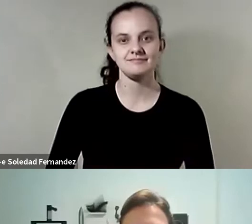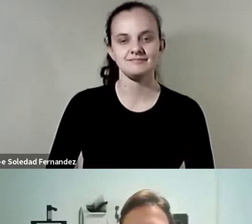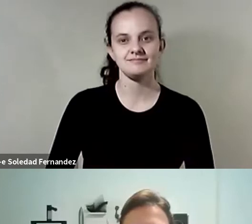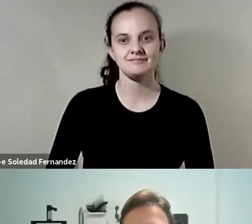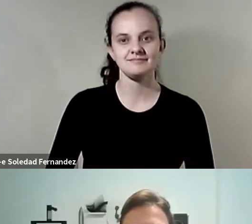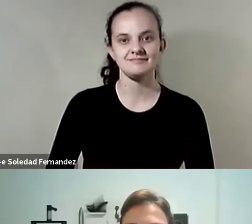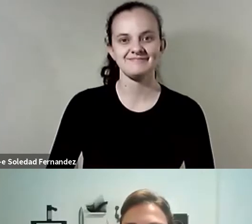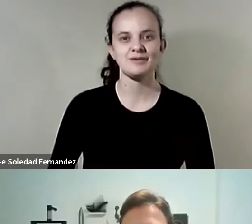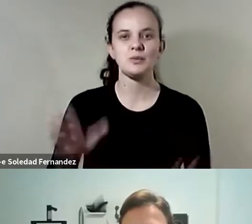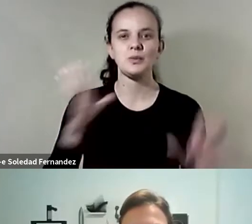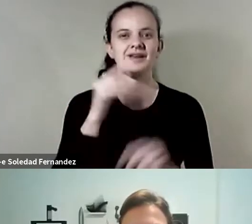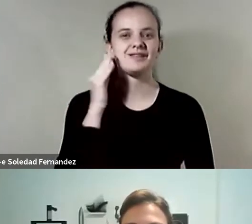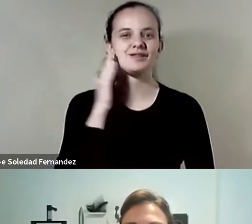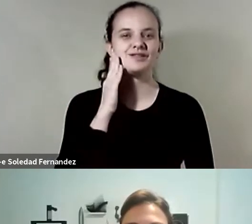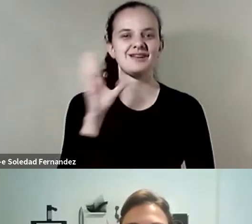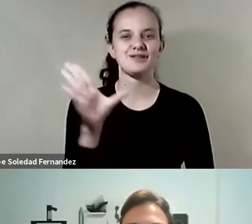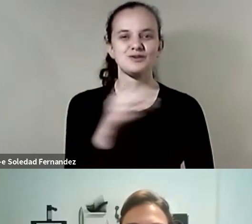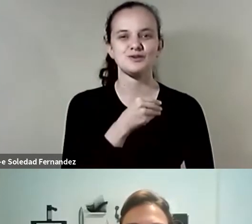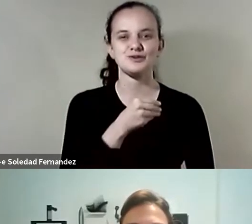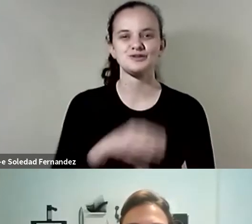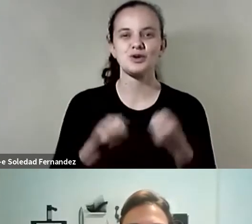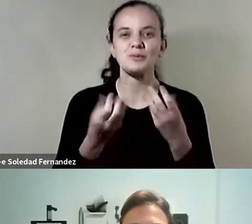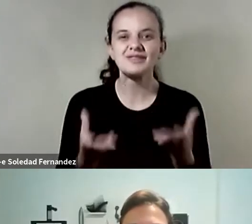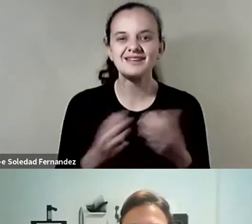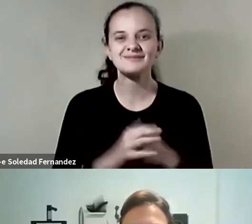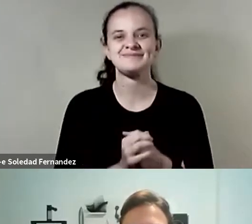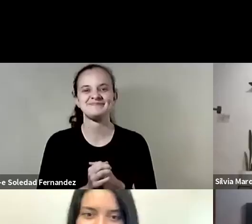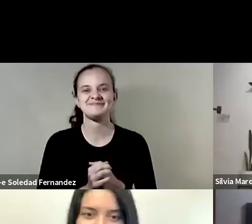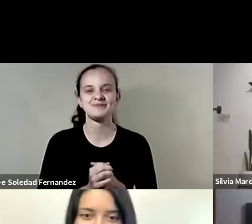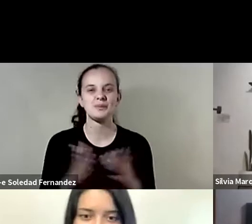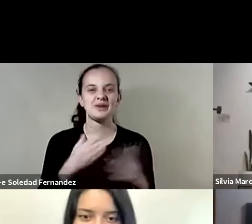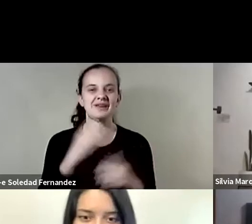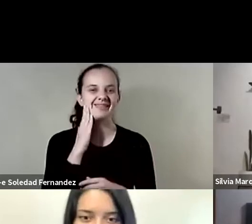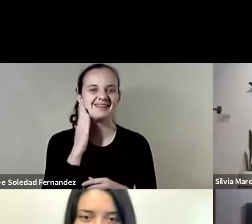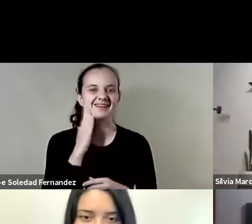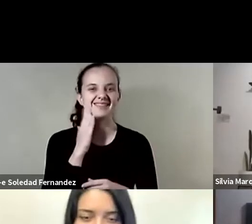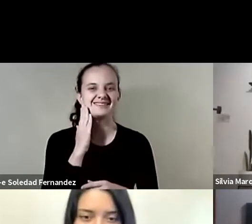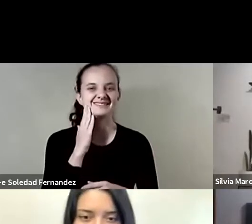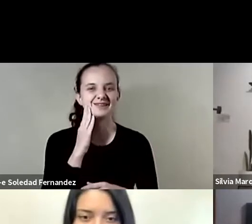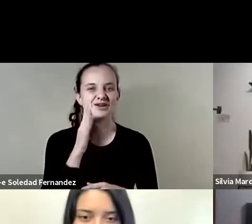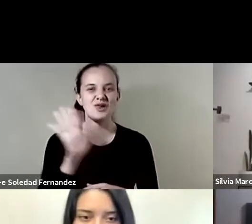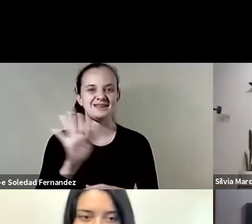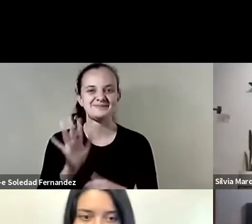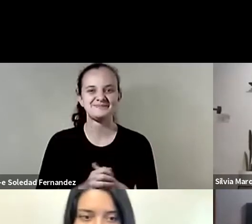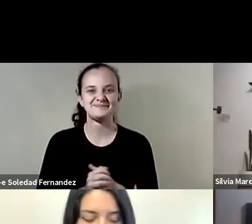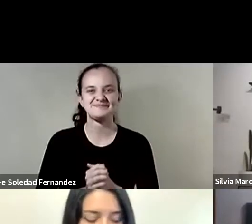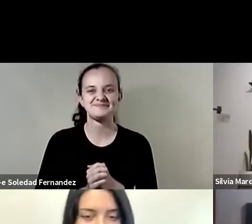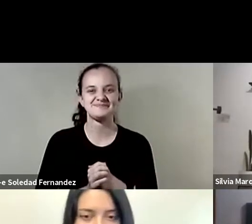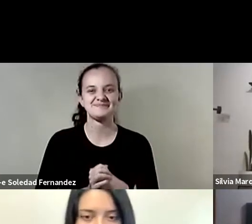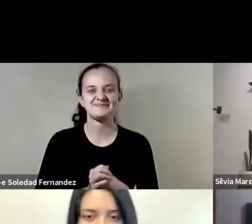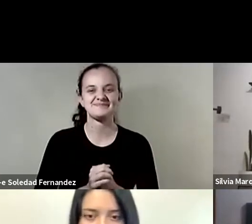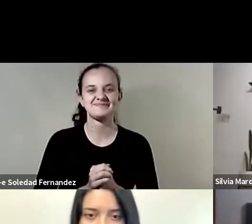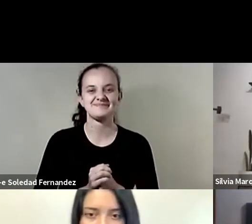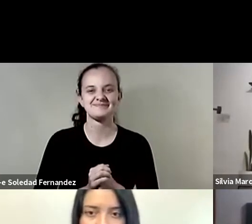Buenas a todos, ¿cómo están? Hola. Buenas tardes. Hola, buenas tardes. Hola a todos.